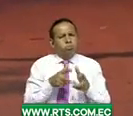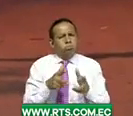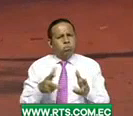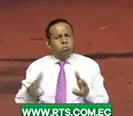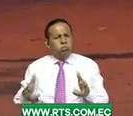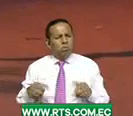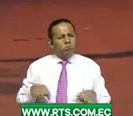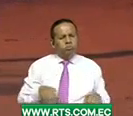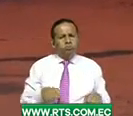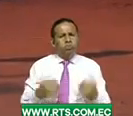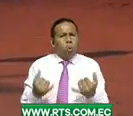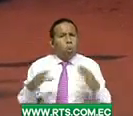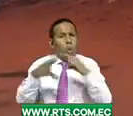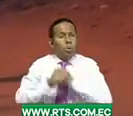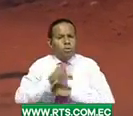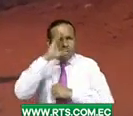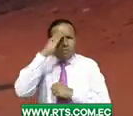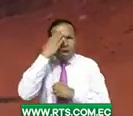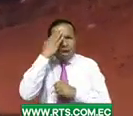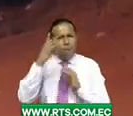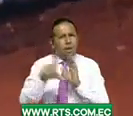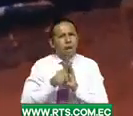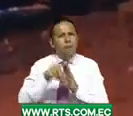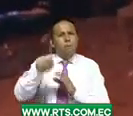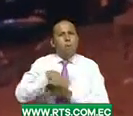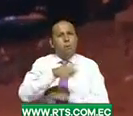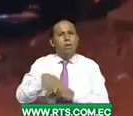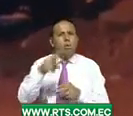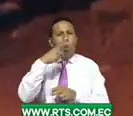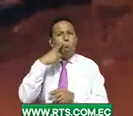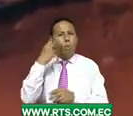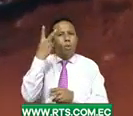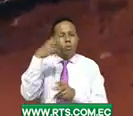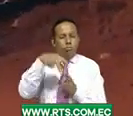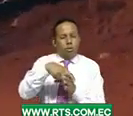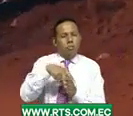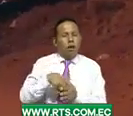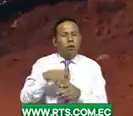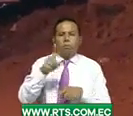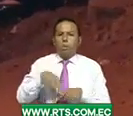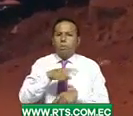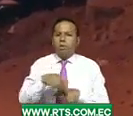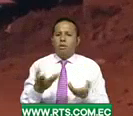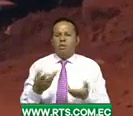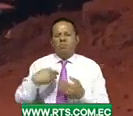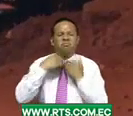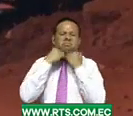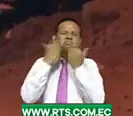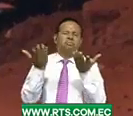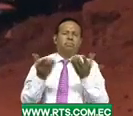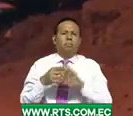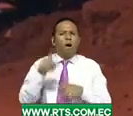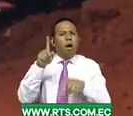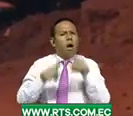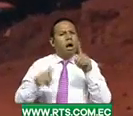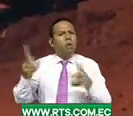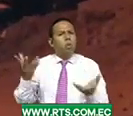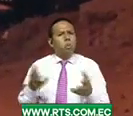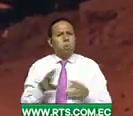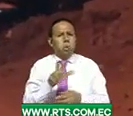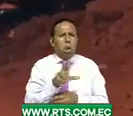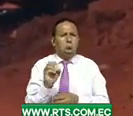cuando es prohibido andar dos hombres en moto, lamentablemente andan grupos de hasta 10 personas en 3,